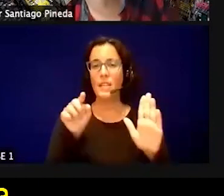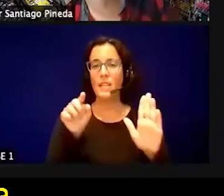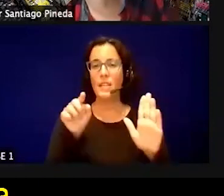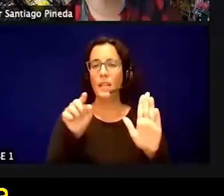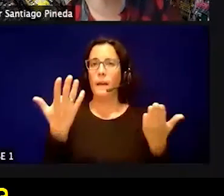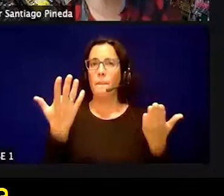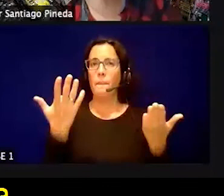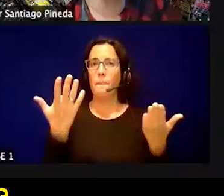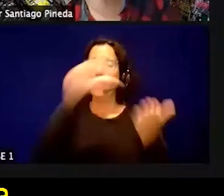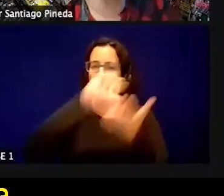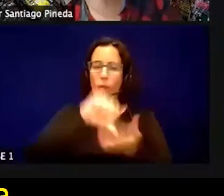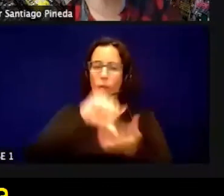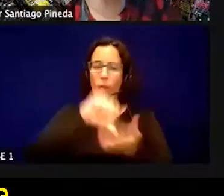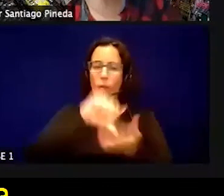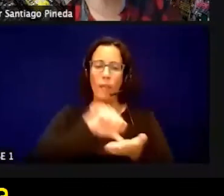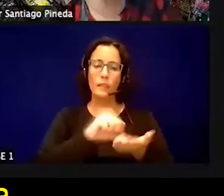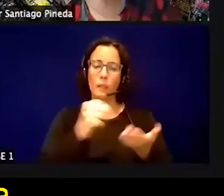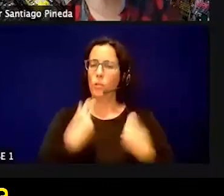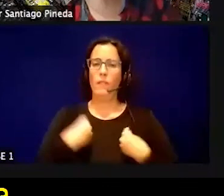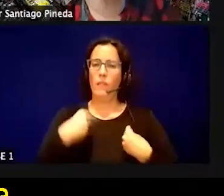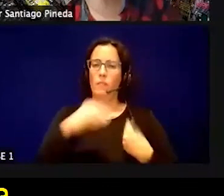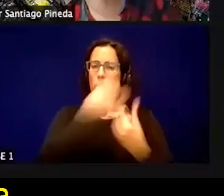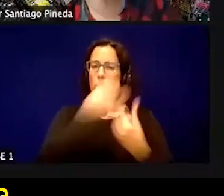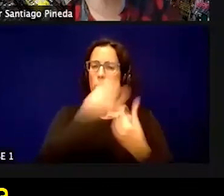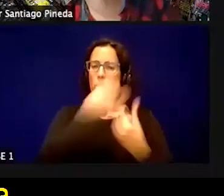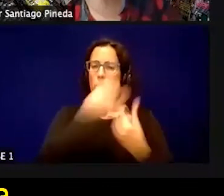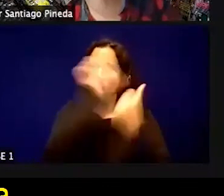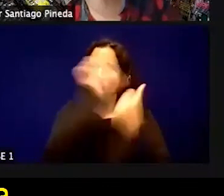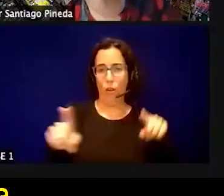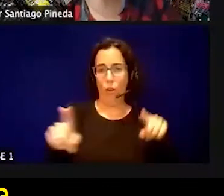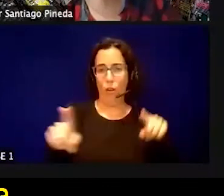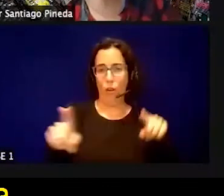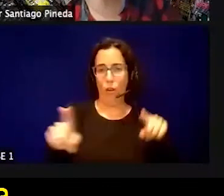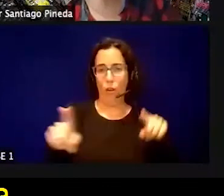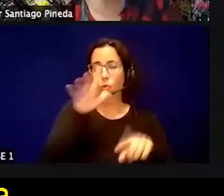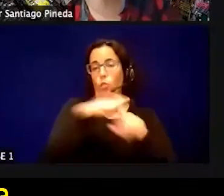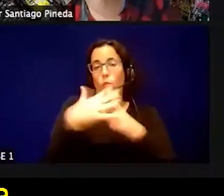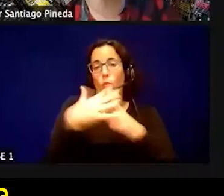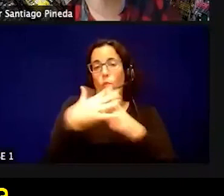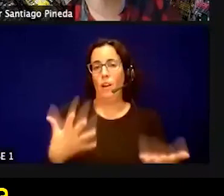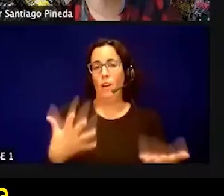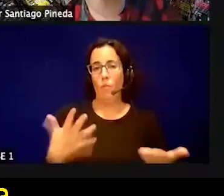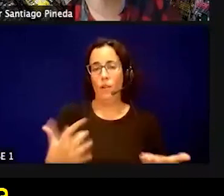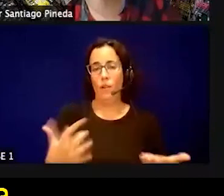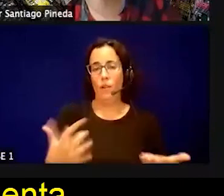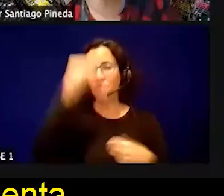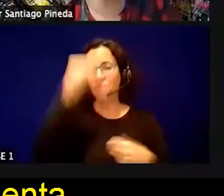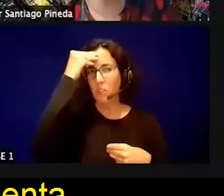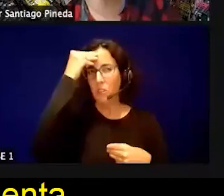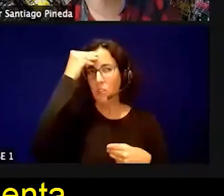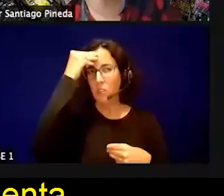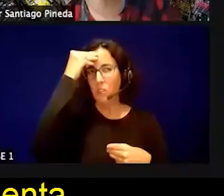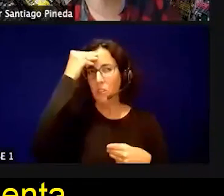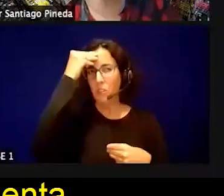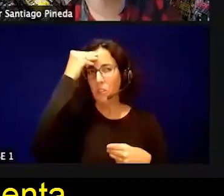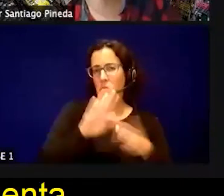ciudades de otra manera, y por la situación en la que tenemos, y creo que eso nos va a venir bien a todos, ¿no? Y tenemos que